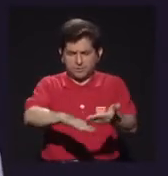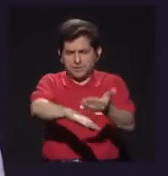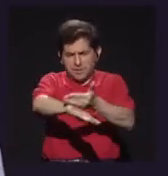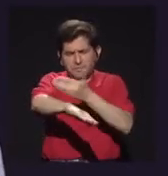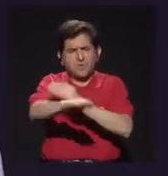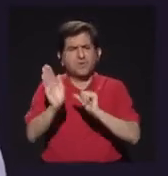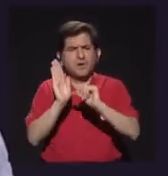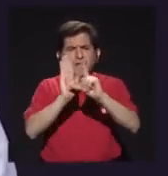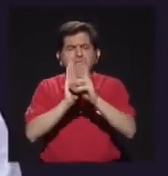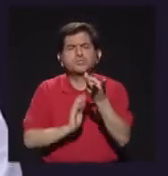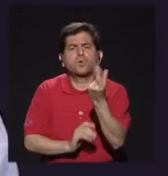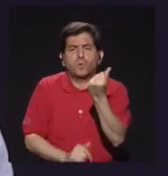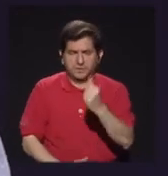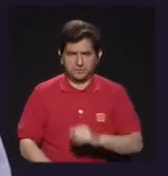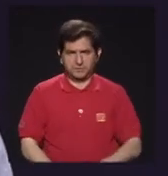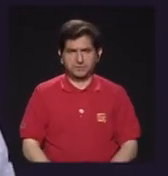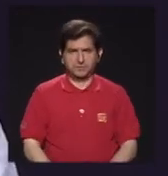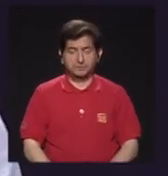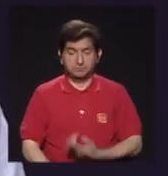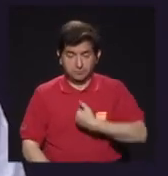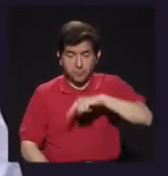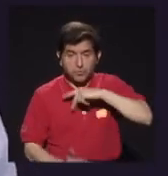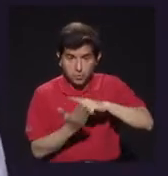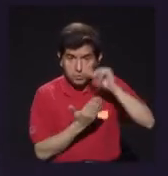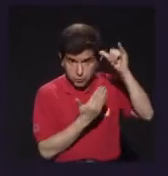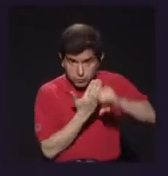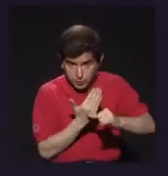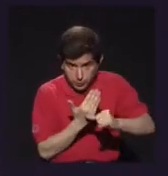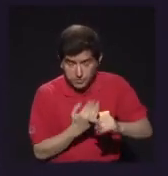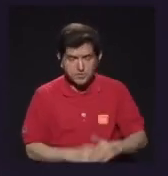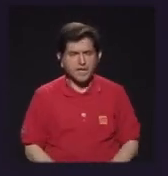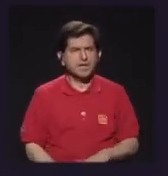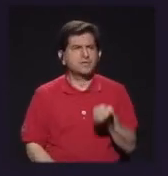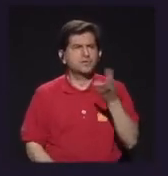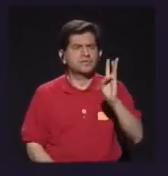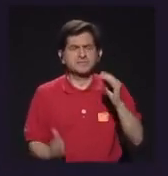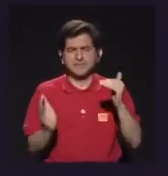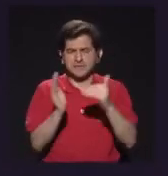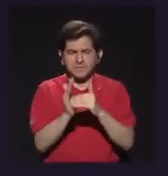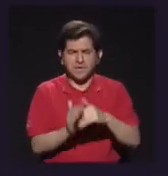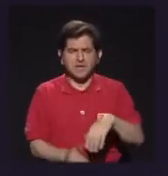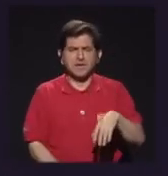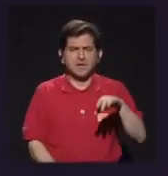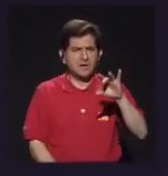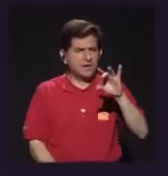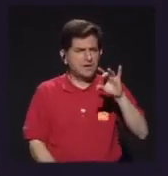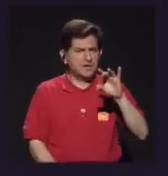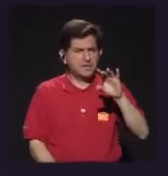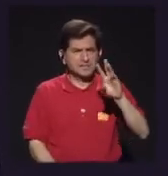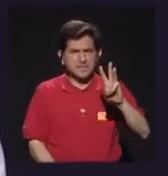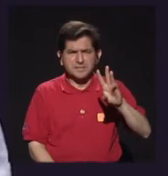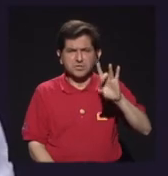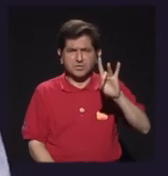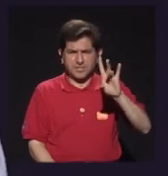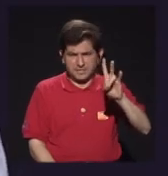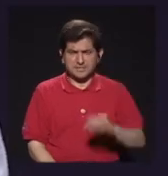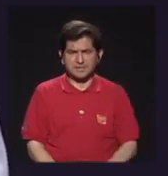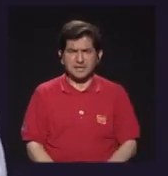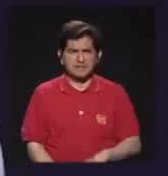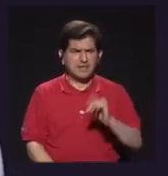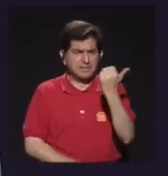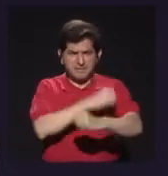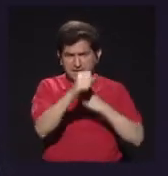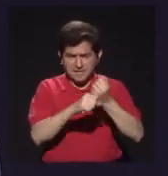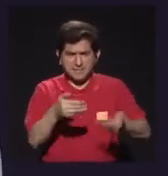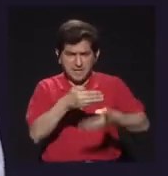legislativa pues ya cerramos tomamos algunos proyectos un proyecto 16.870 87 un proyecto presentado hace más de